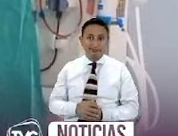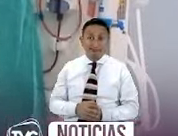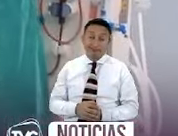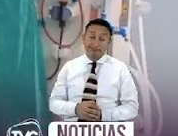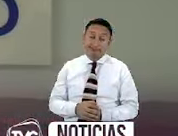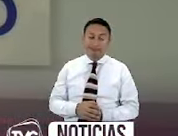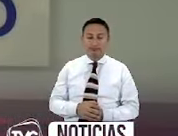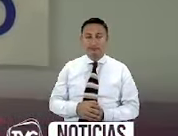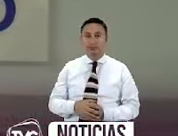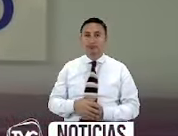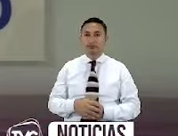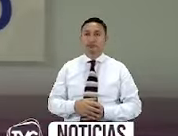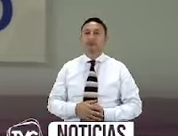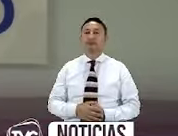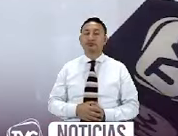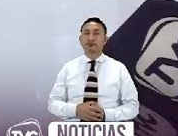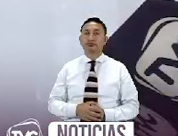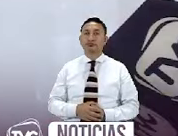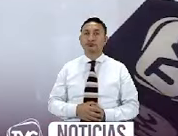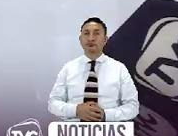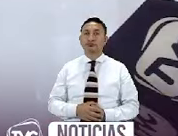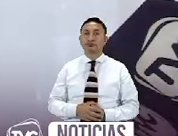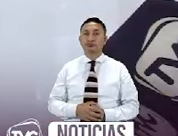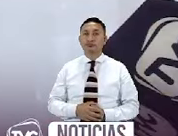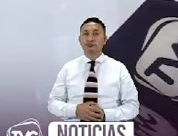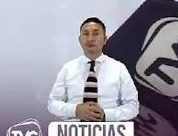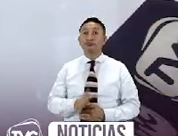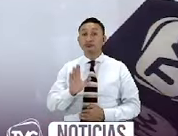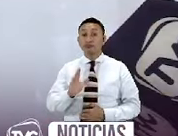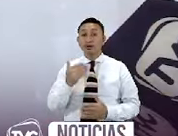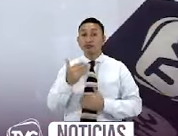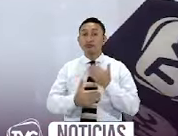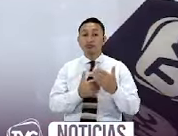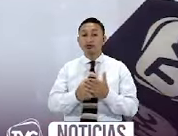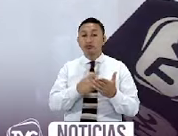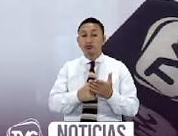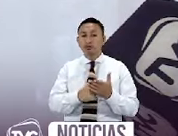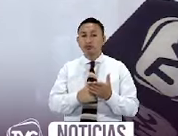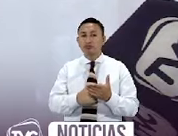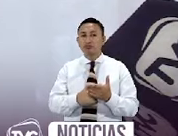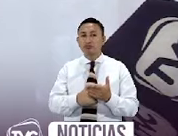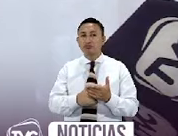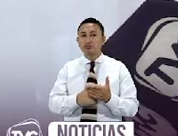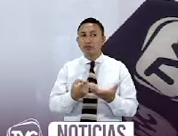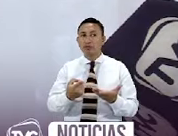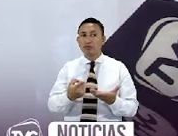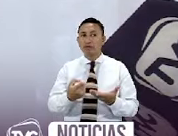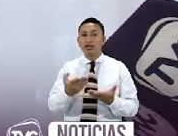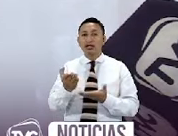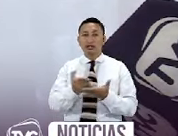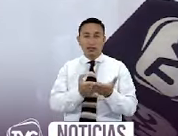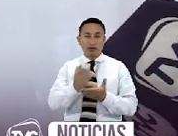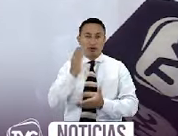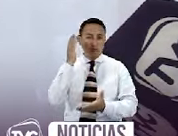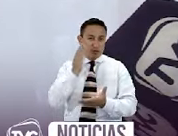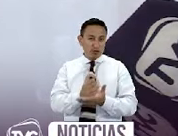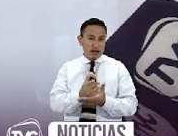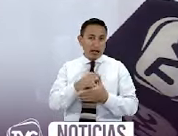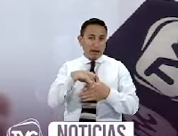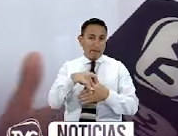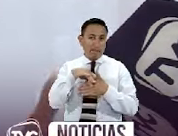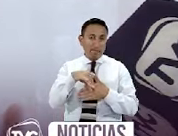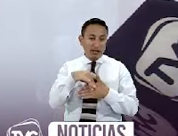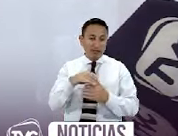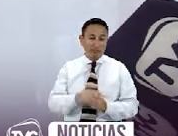Hospitales Privados del Ecuador. Después habrá que ir analizando qué más se puede suspender. Tal vez más